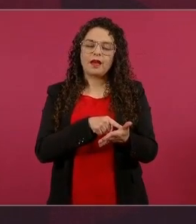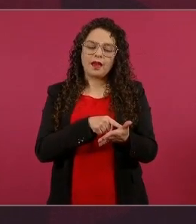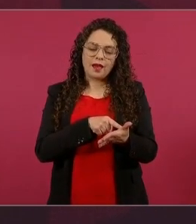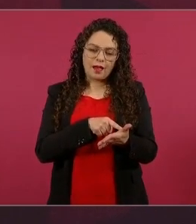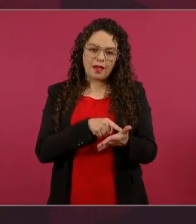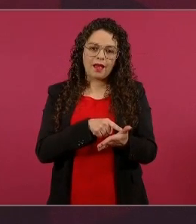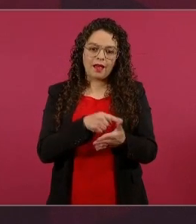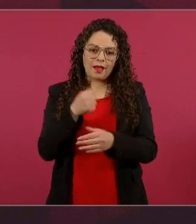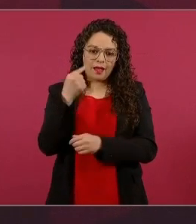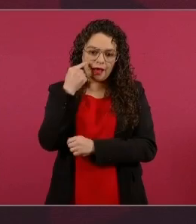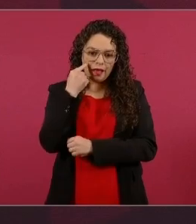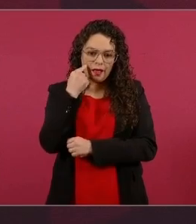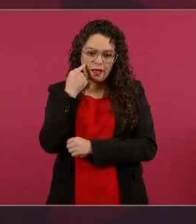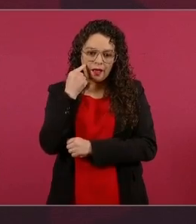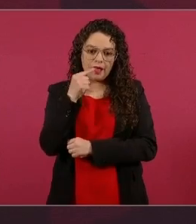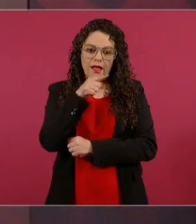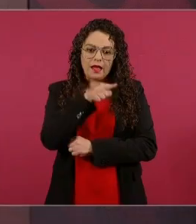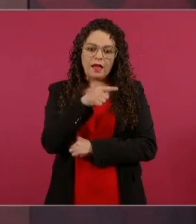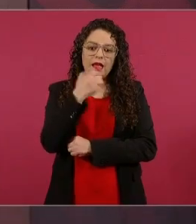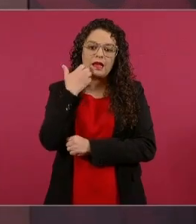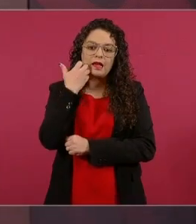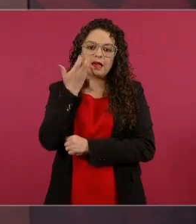bandera antim